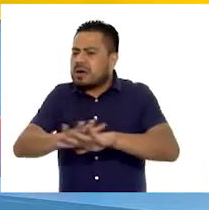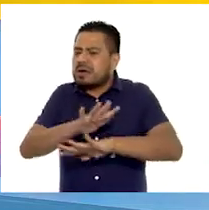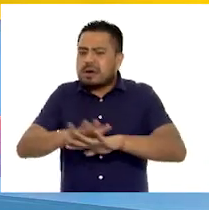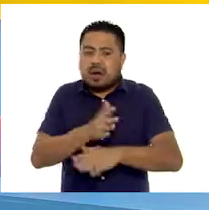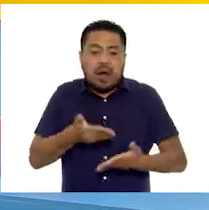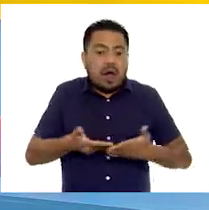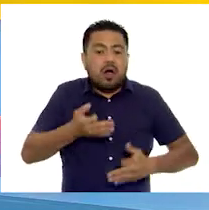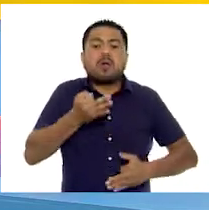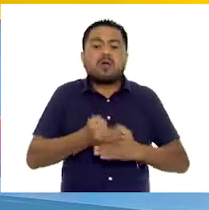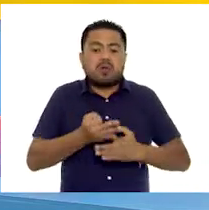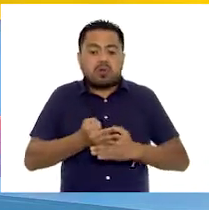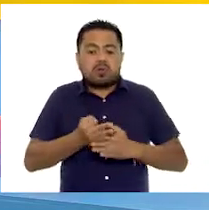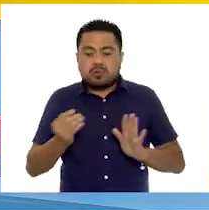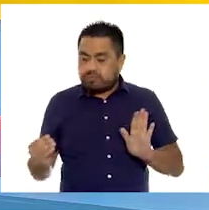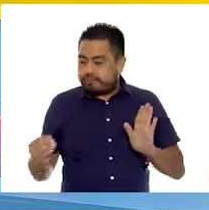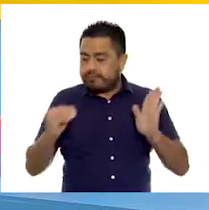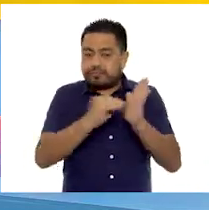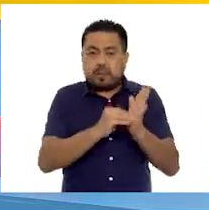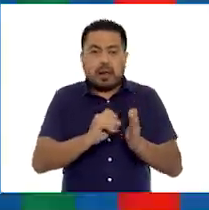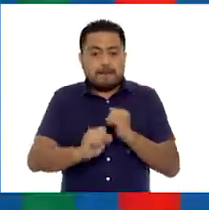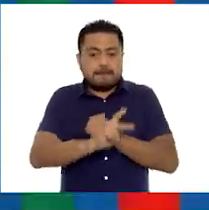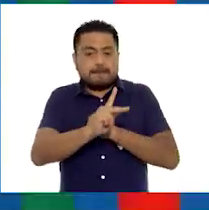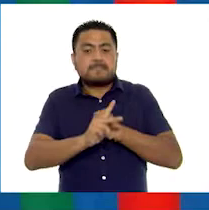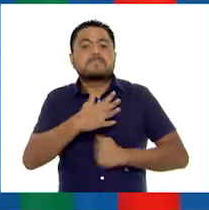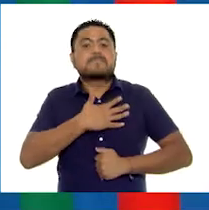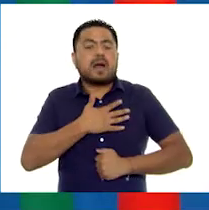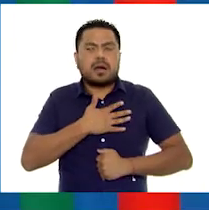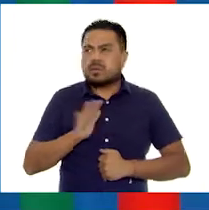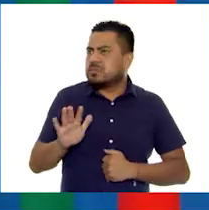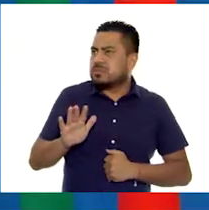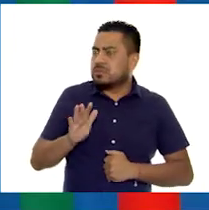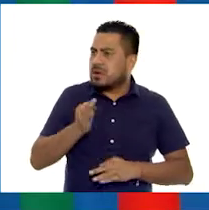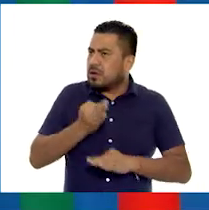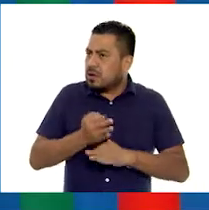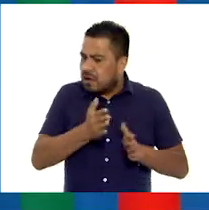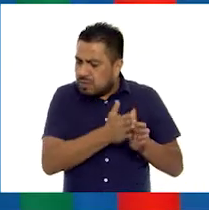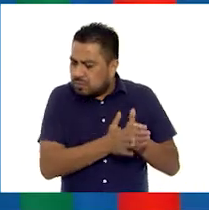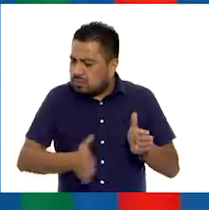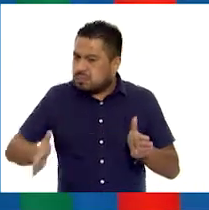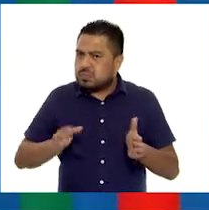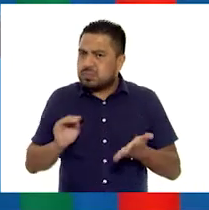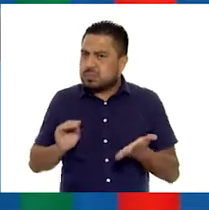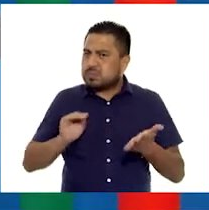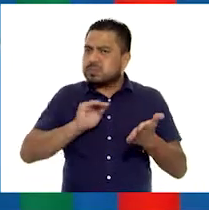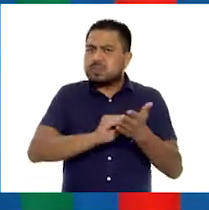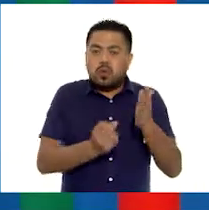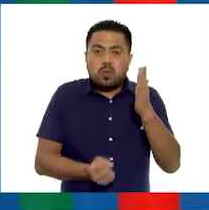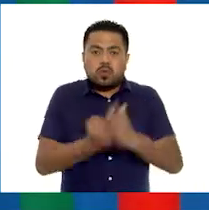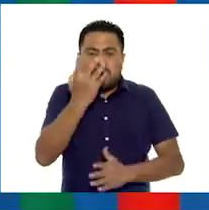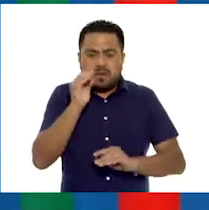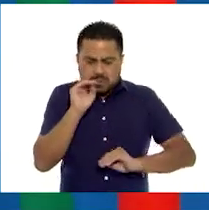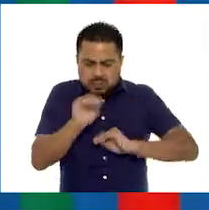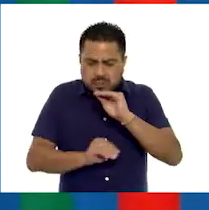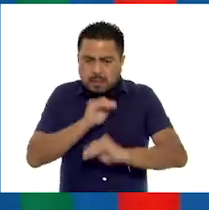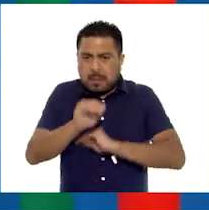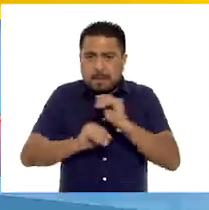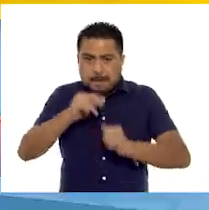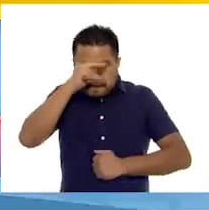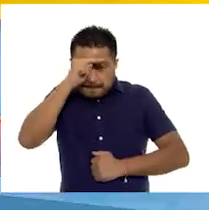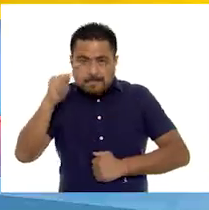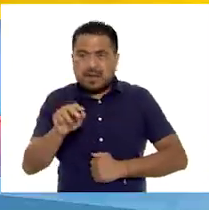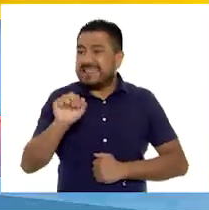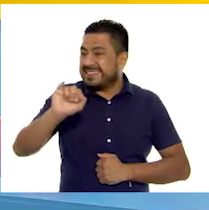hasta el momento estaba constituido nuestro país o sea que en este periodo se conformó una nueva estructura para méxico